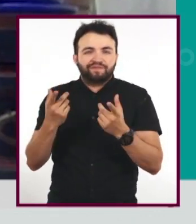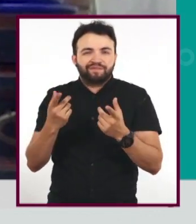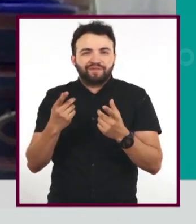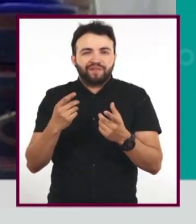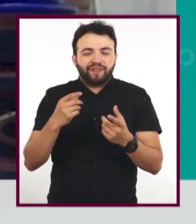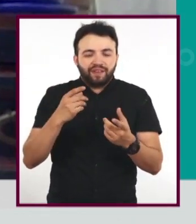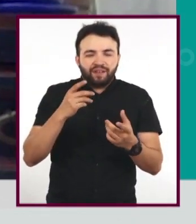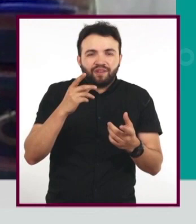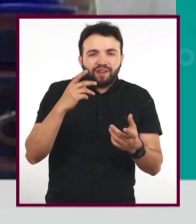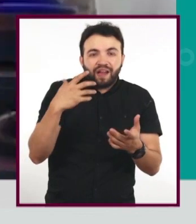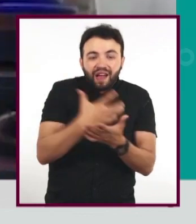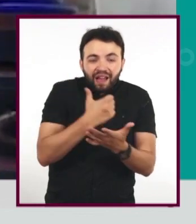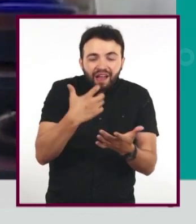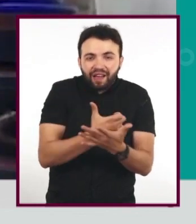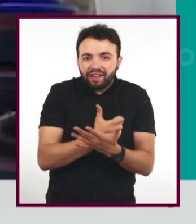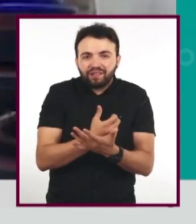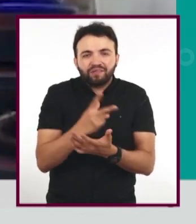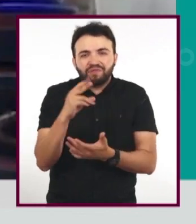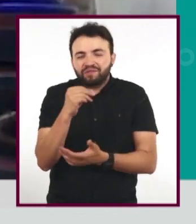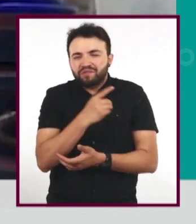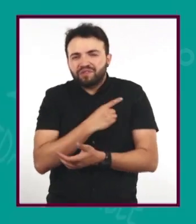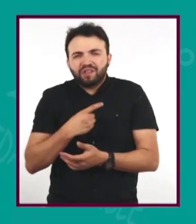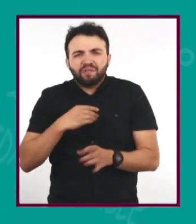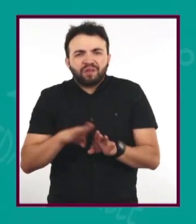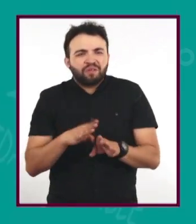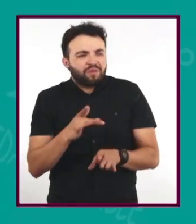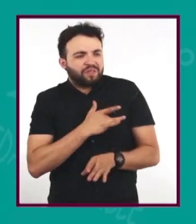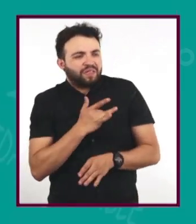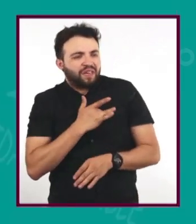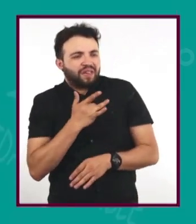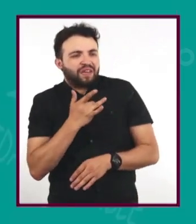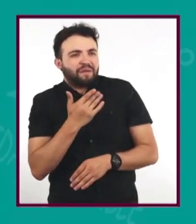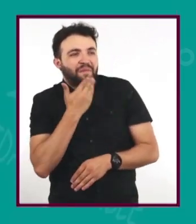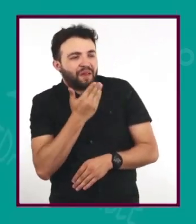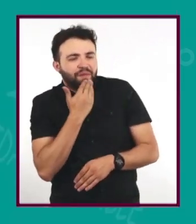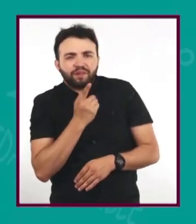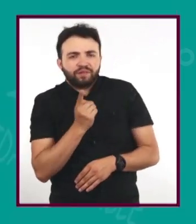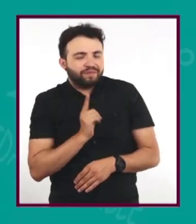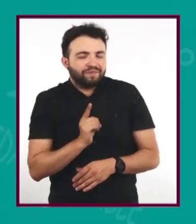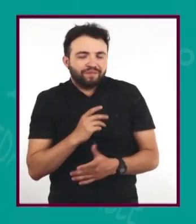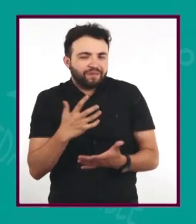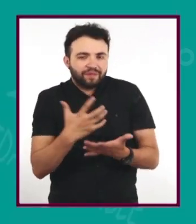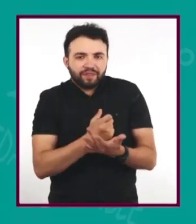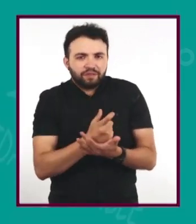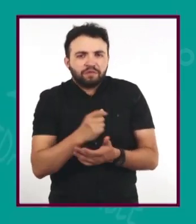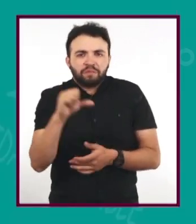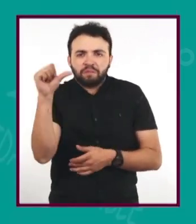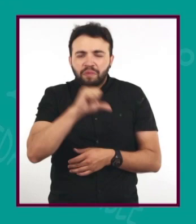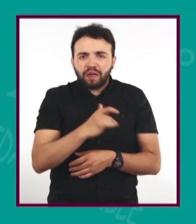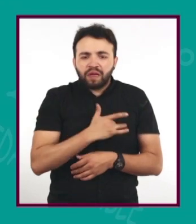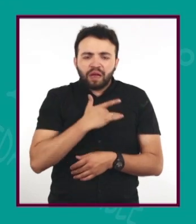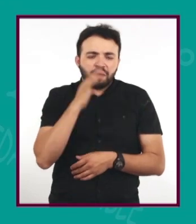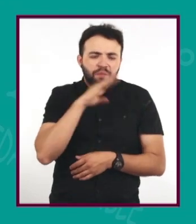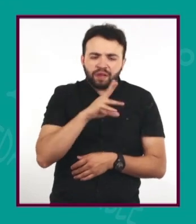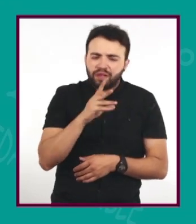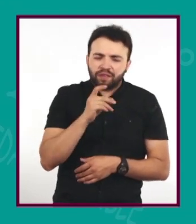sociedad sí, pero no en todas, lo más favorable.